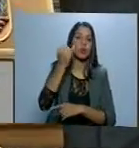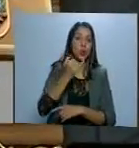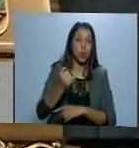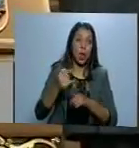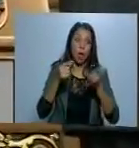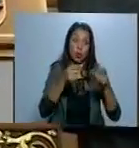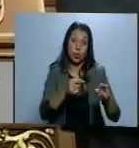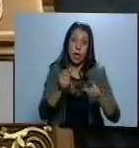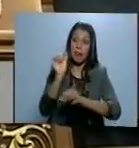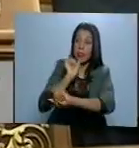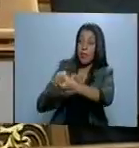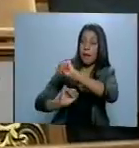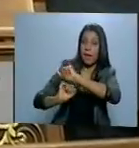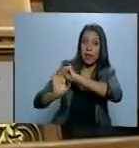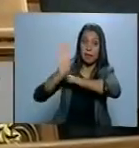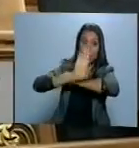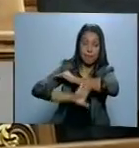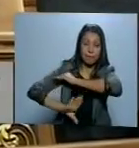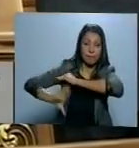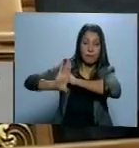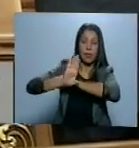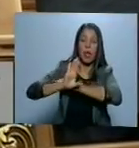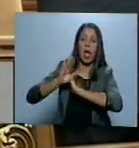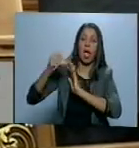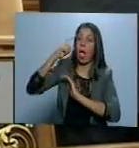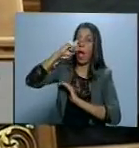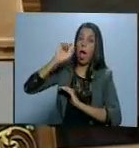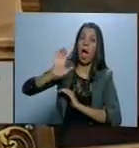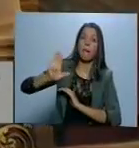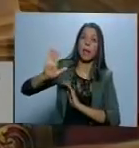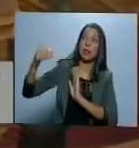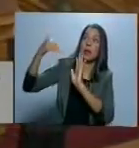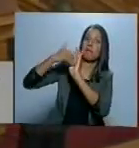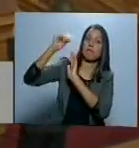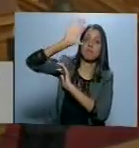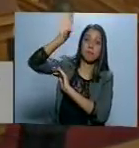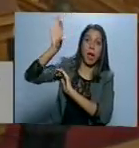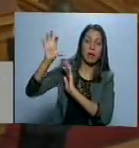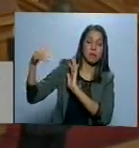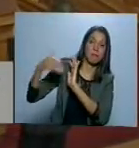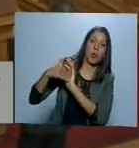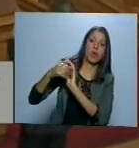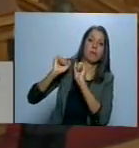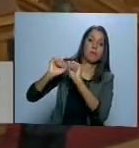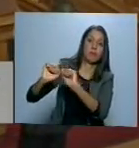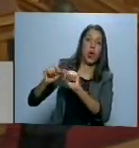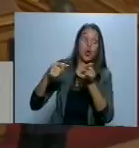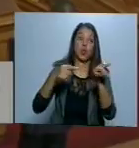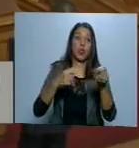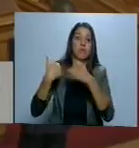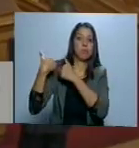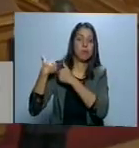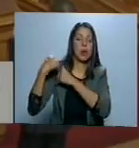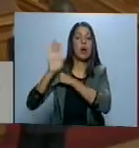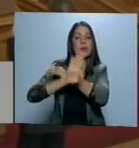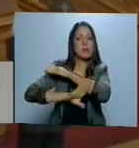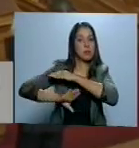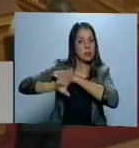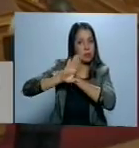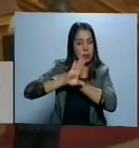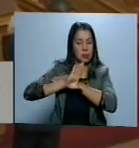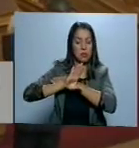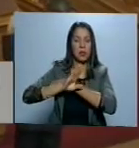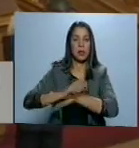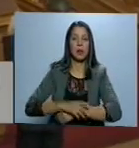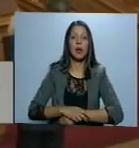defenderlo frente a cualquier amenaza interna o externa que pretenda posarse sobre el alma del Estado